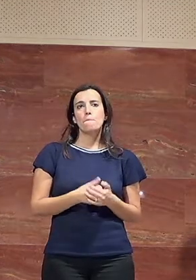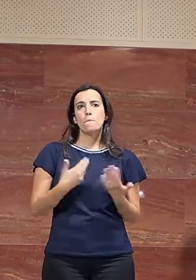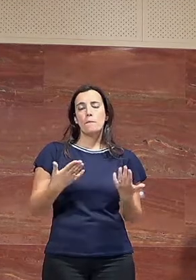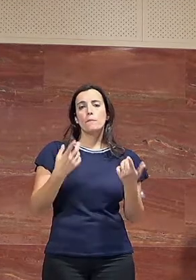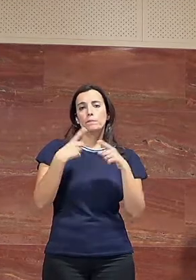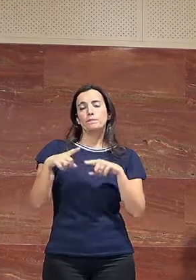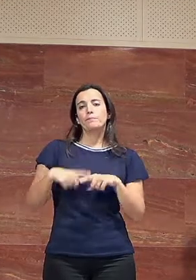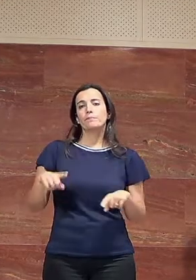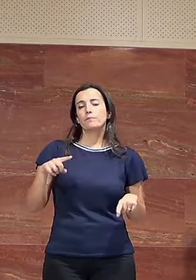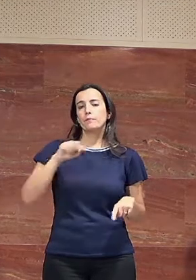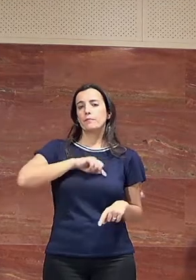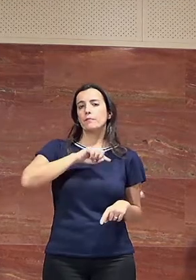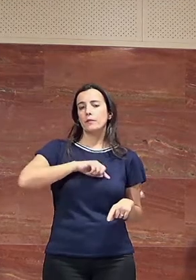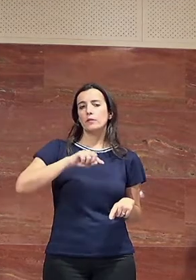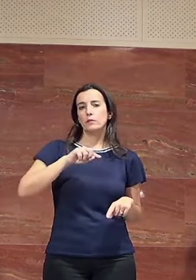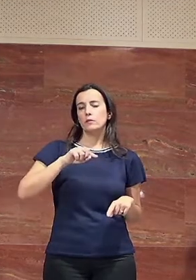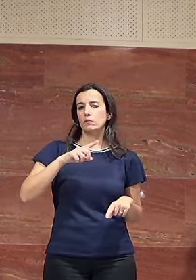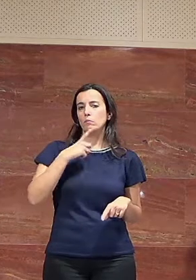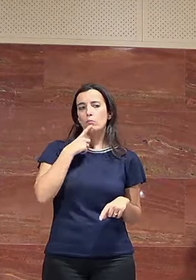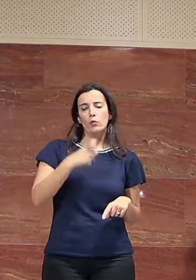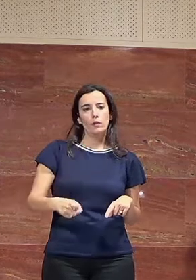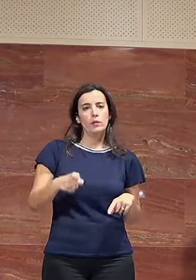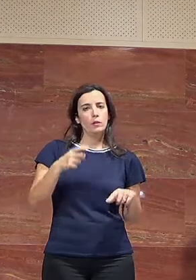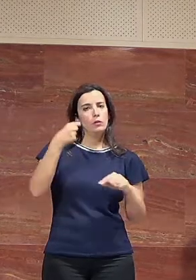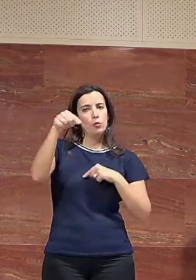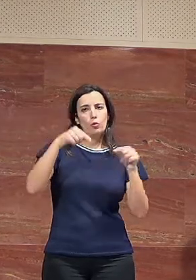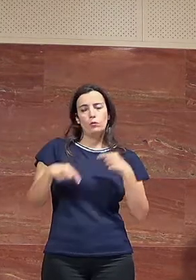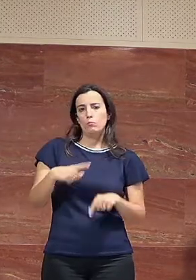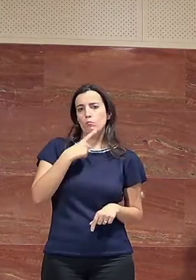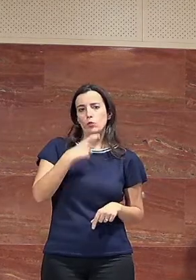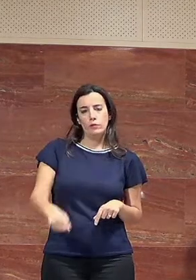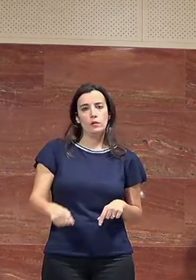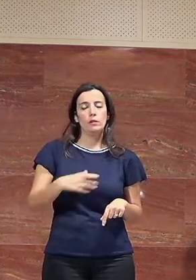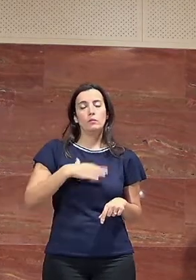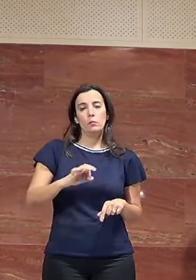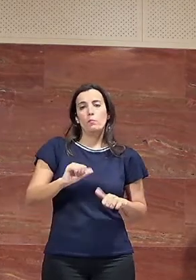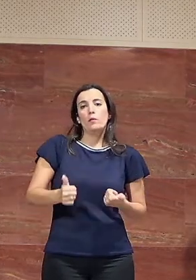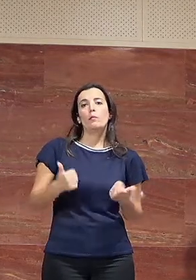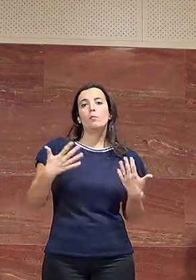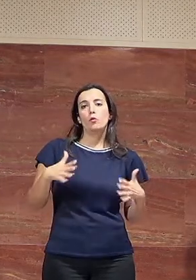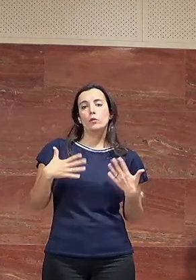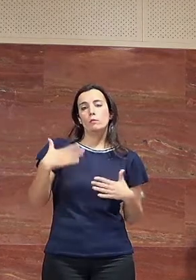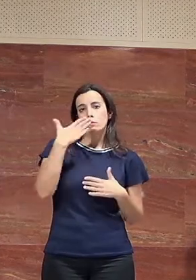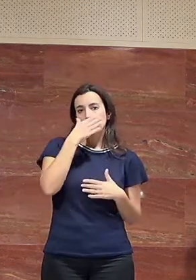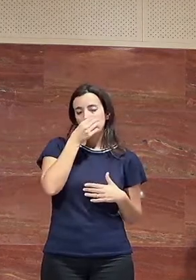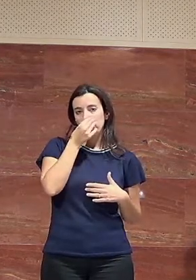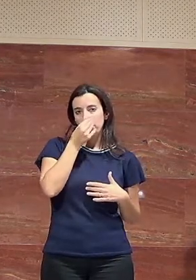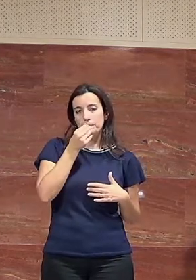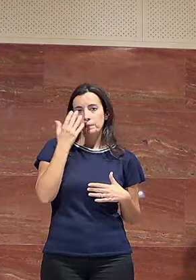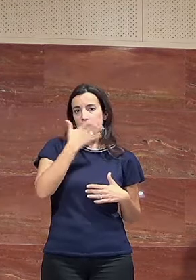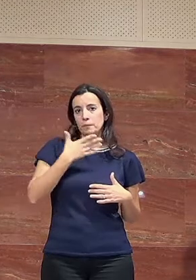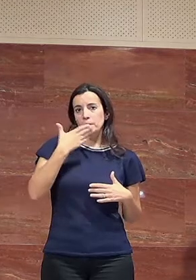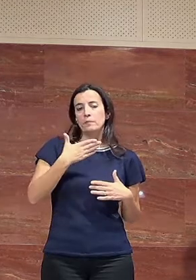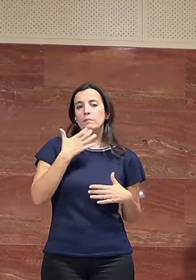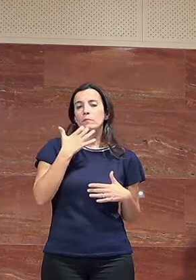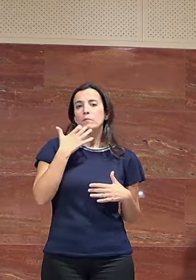cosas da la impresión de que cuesta mucho corregirlas, y quizá por donde haya que empezar es por los escolares, ¿no? Trasladar a los